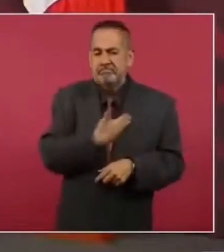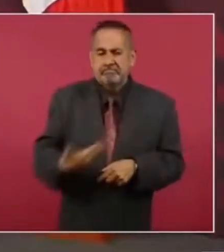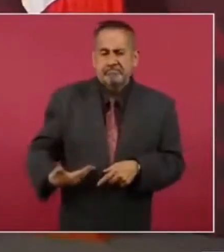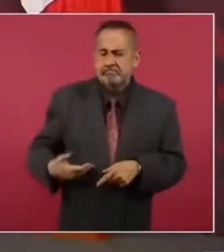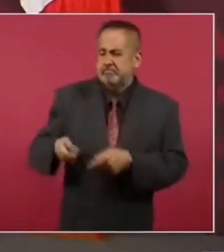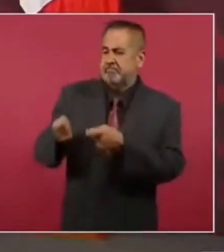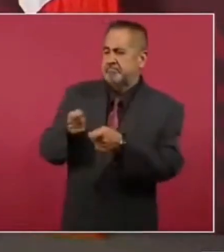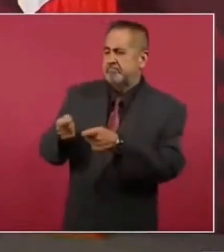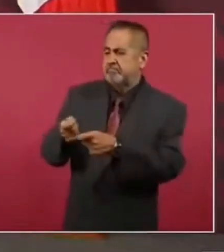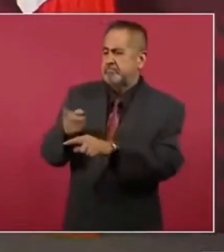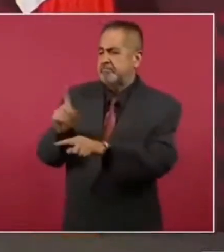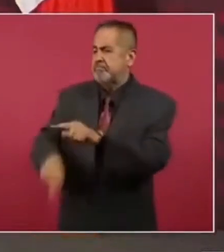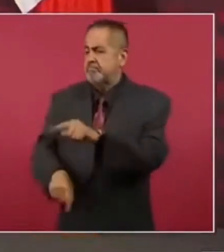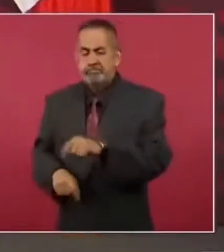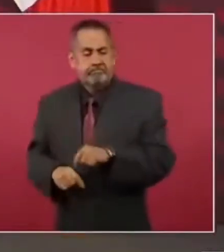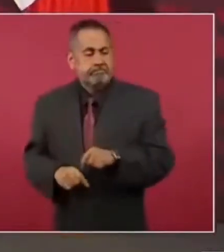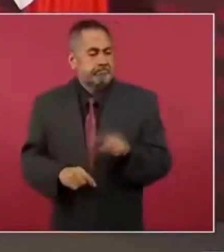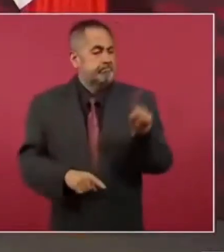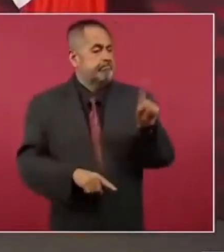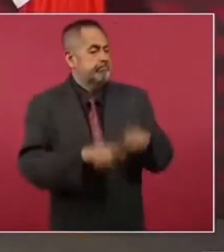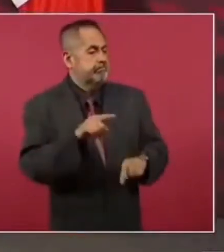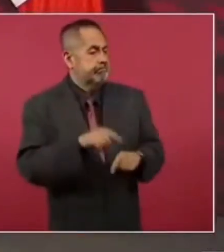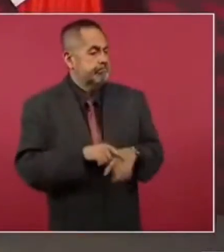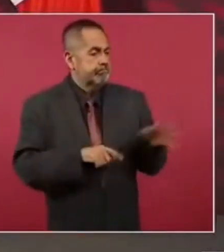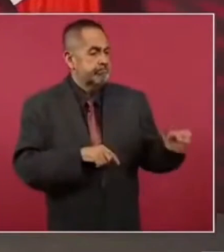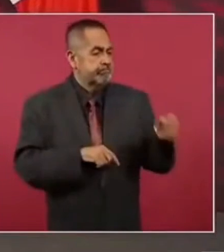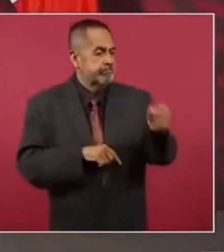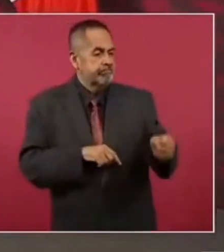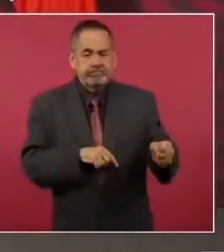Él ponía, quitaba